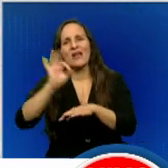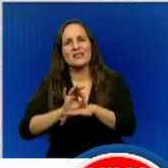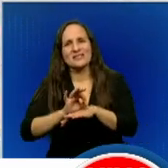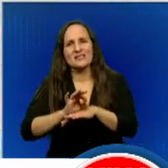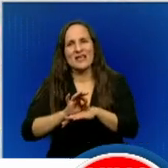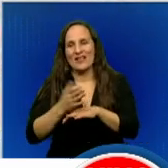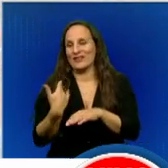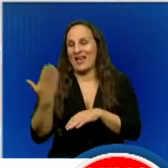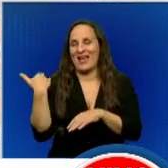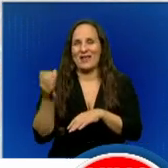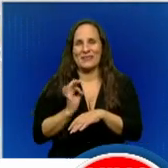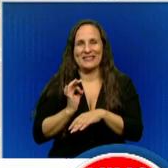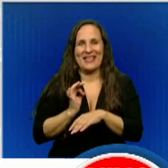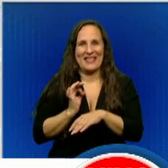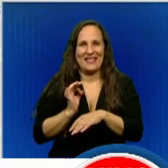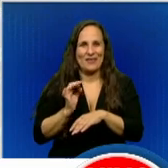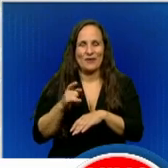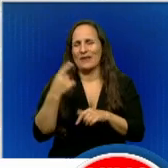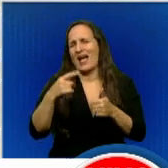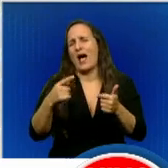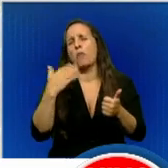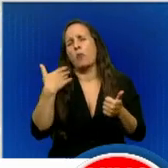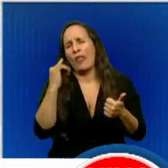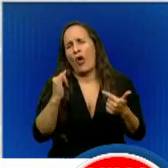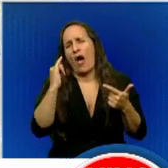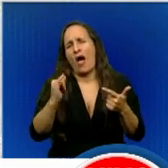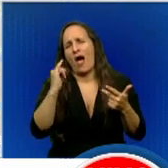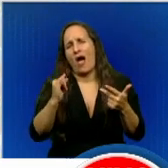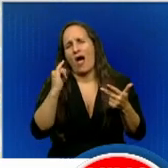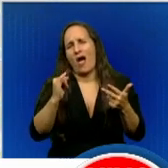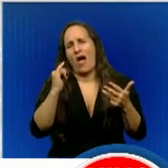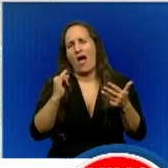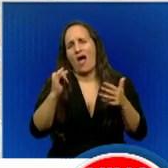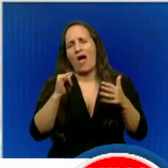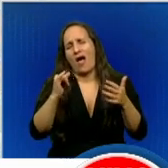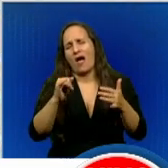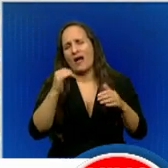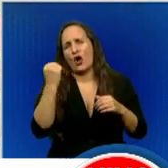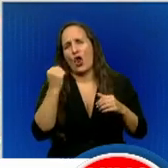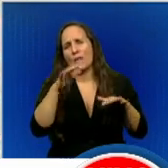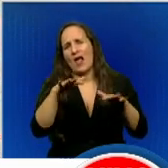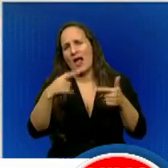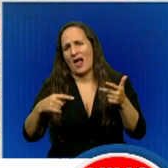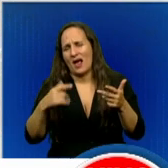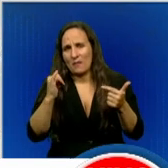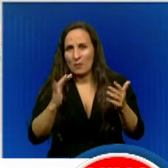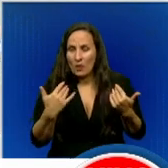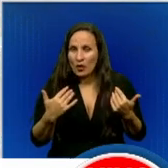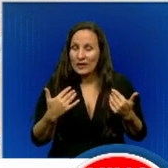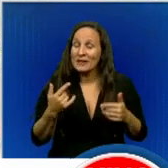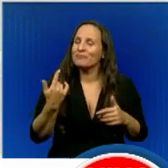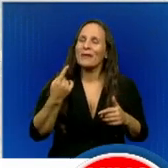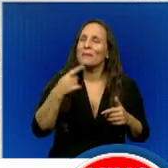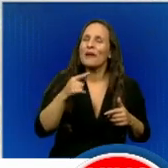desde el año 2020 etcétera etcétera podría seguir con otras actividades quiere decir que lo que